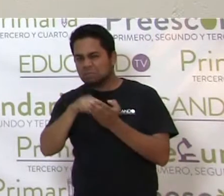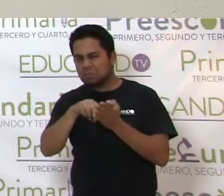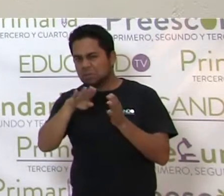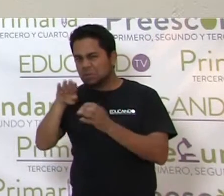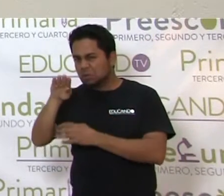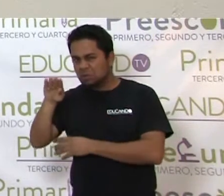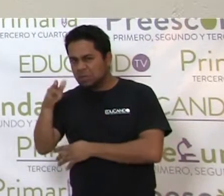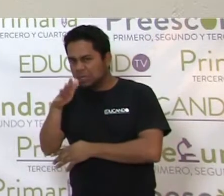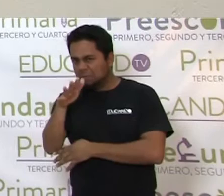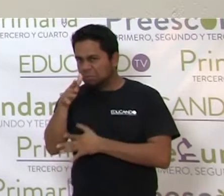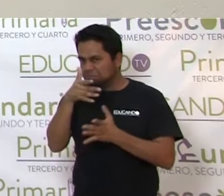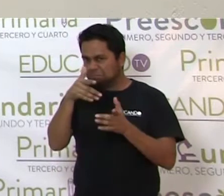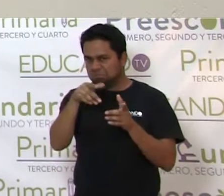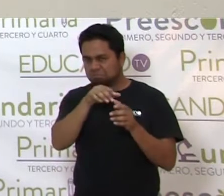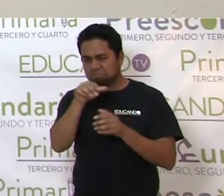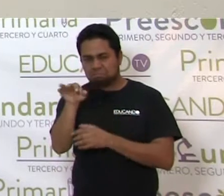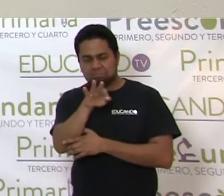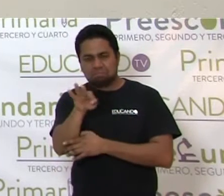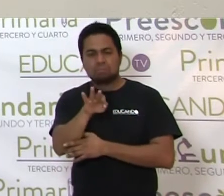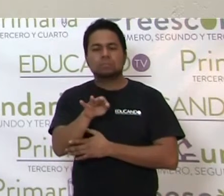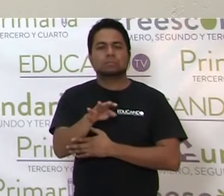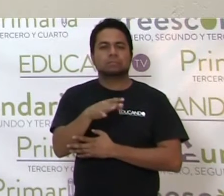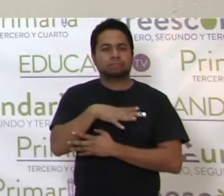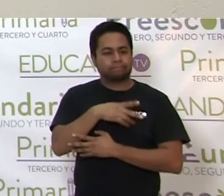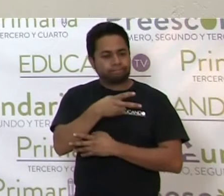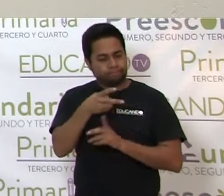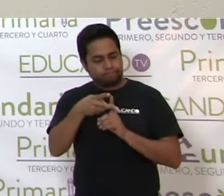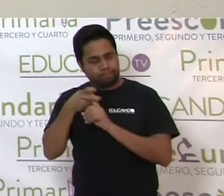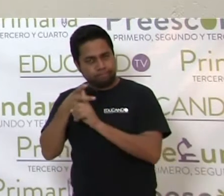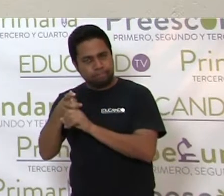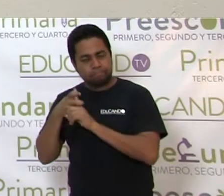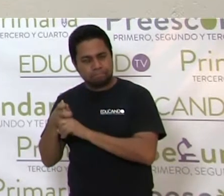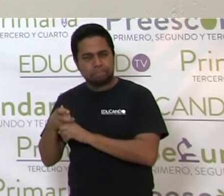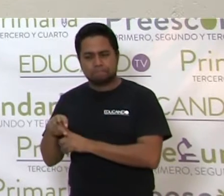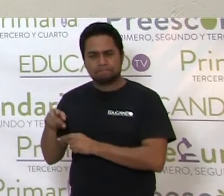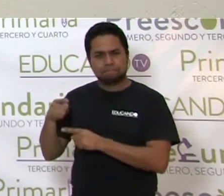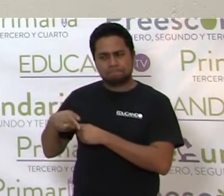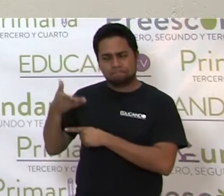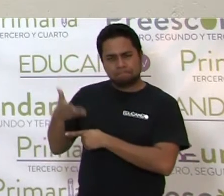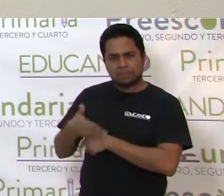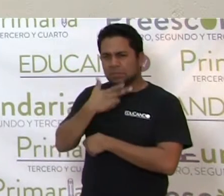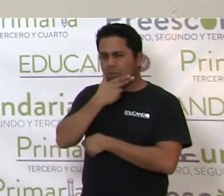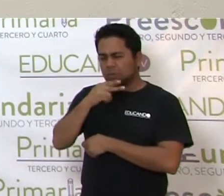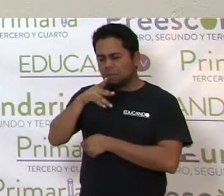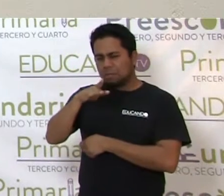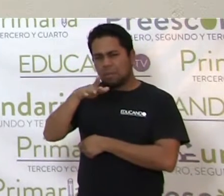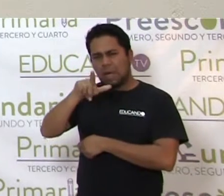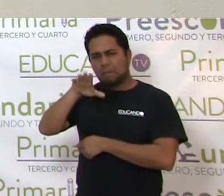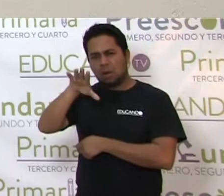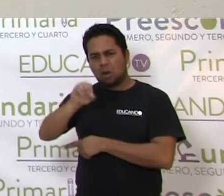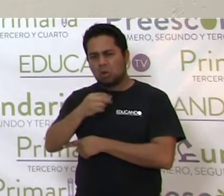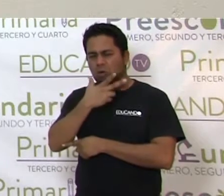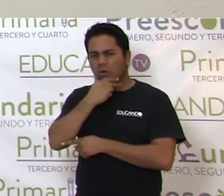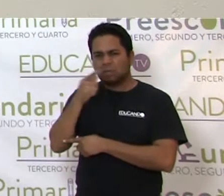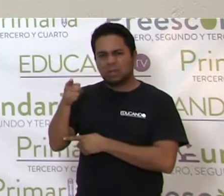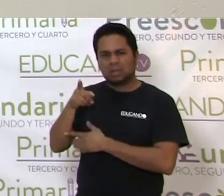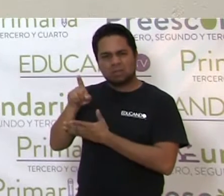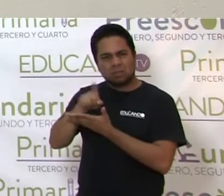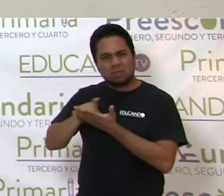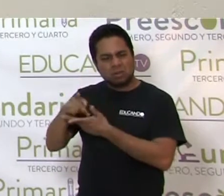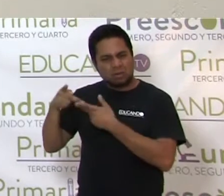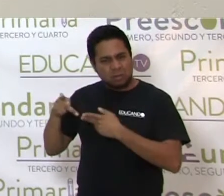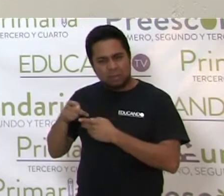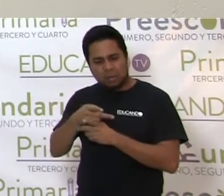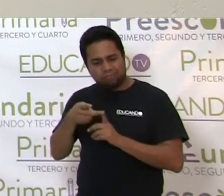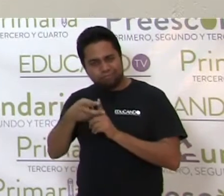1990. Y estos secuestros eran organizados por Pablo Escobar Gaviria